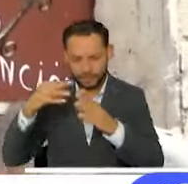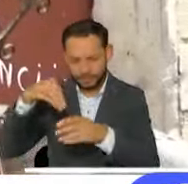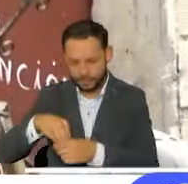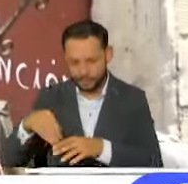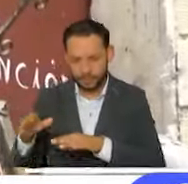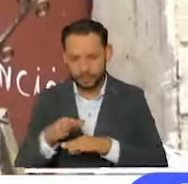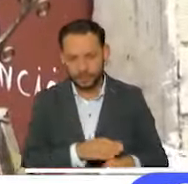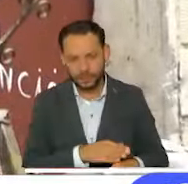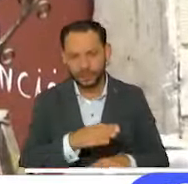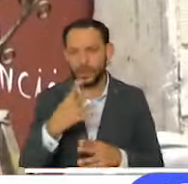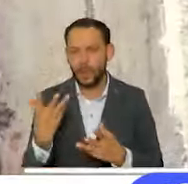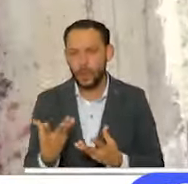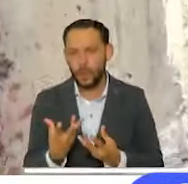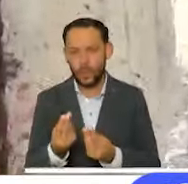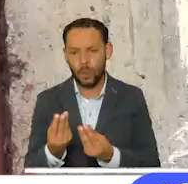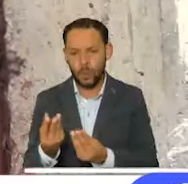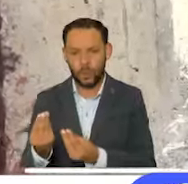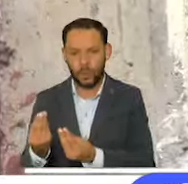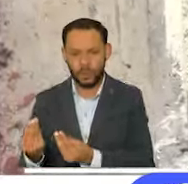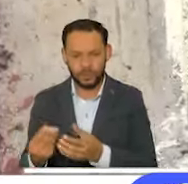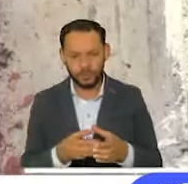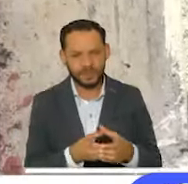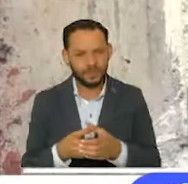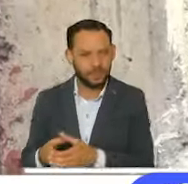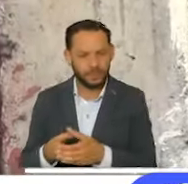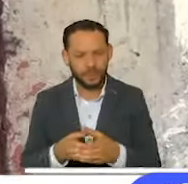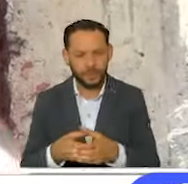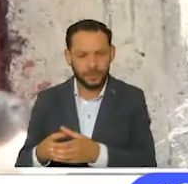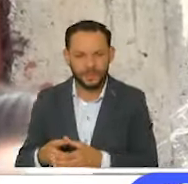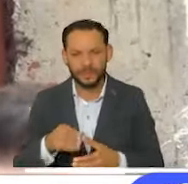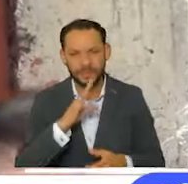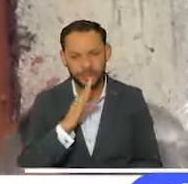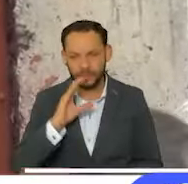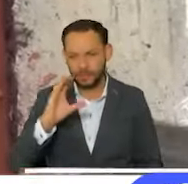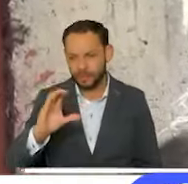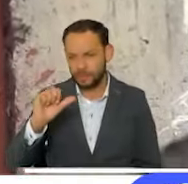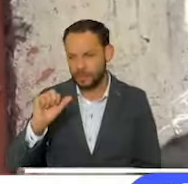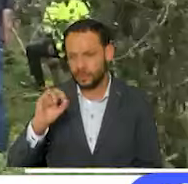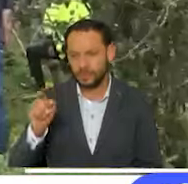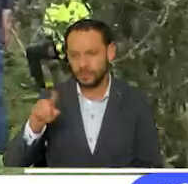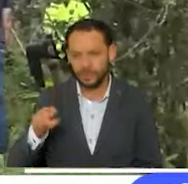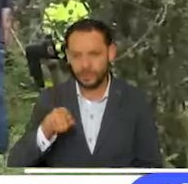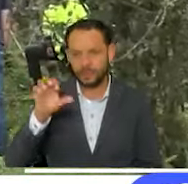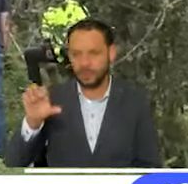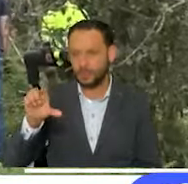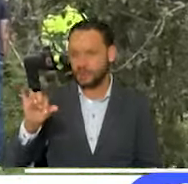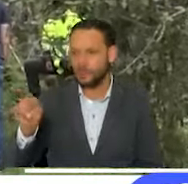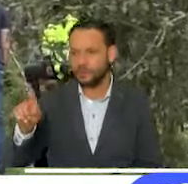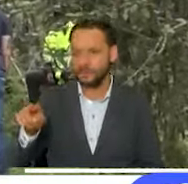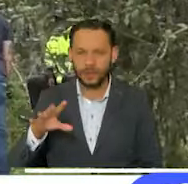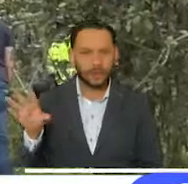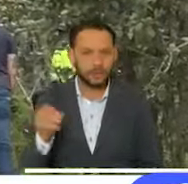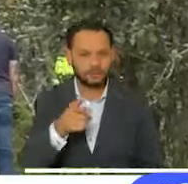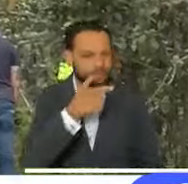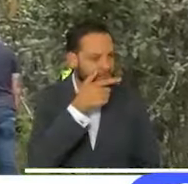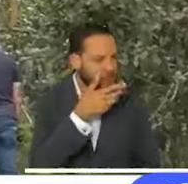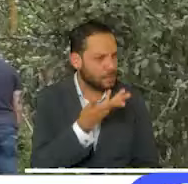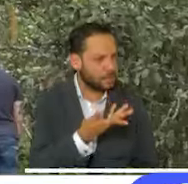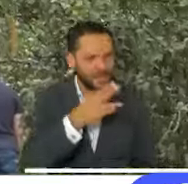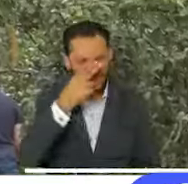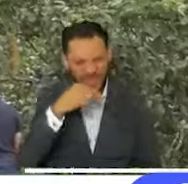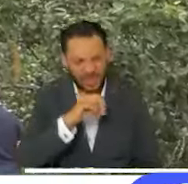de 3 horas los organismos de Socorro estuvieron Buscando a Don Carlos Elías Ocampo el dueño del predio donde almacenaban pólvora nadie pudo dar con su paradero hasta que uno de sus